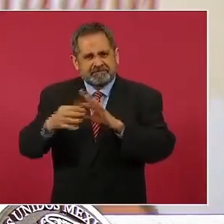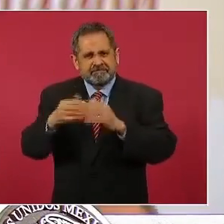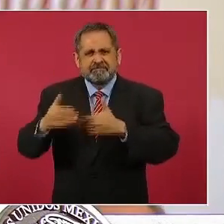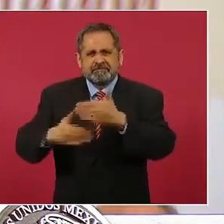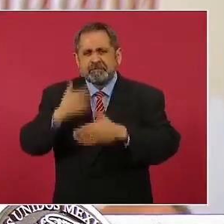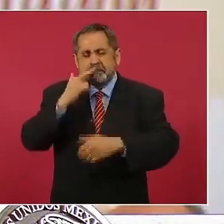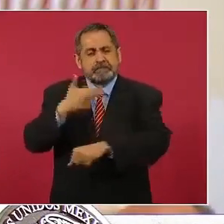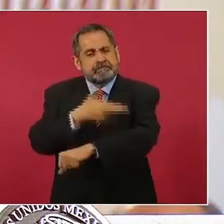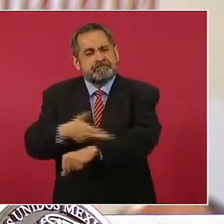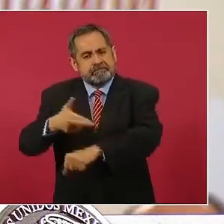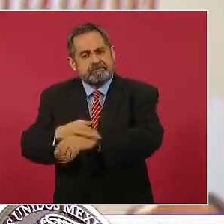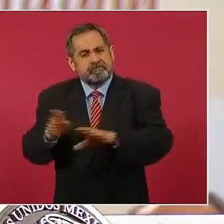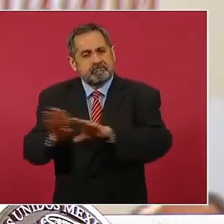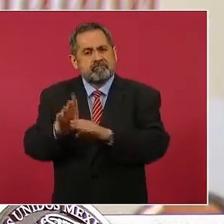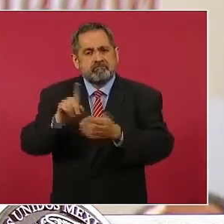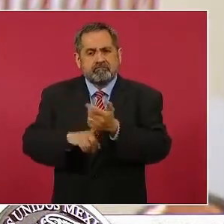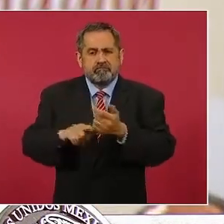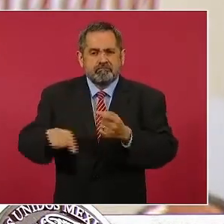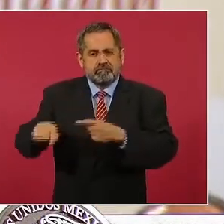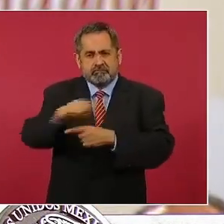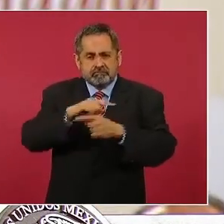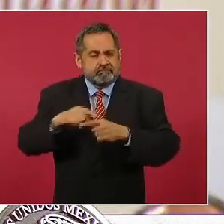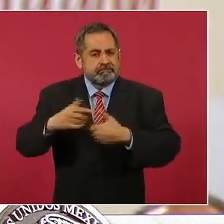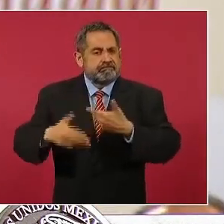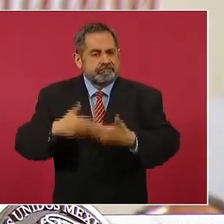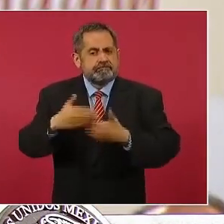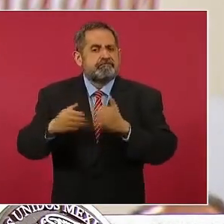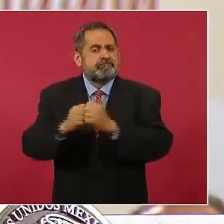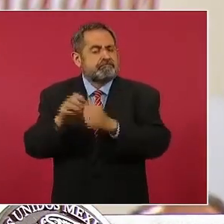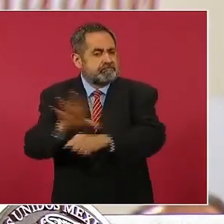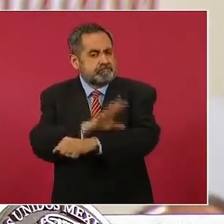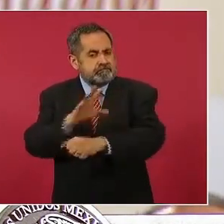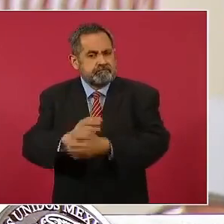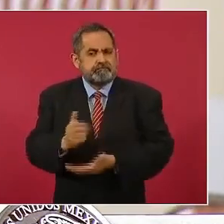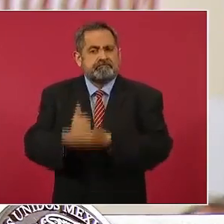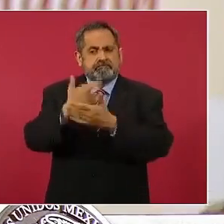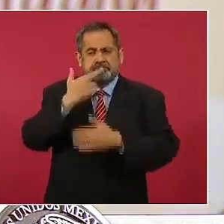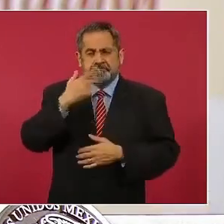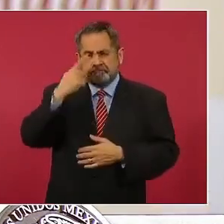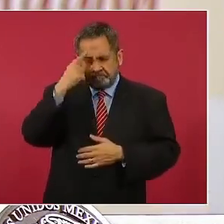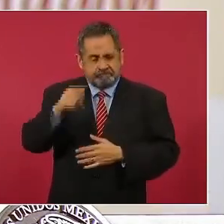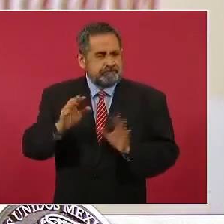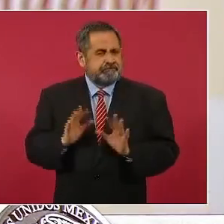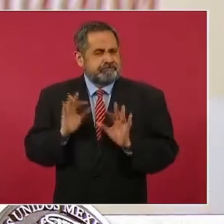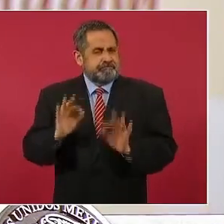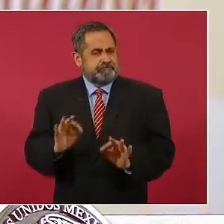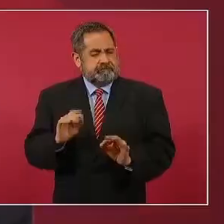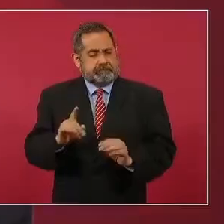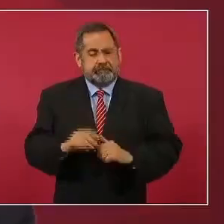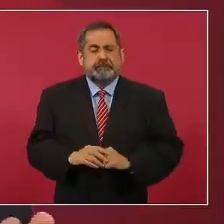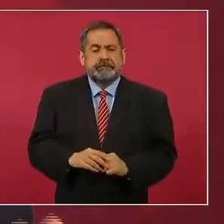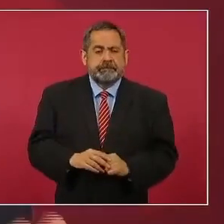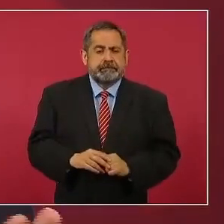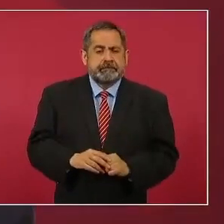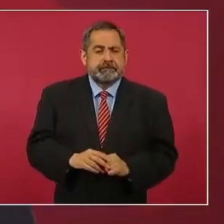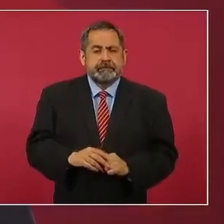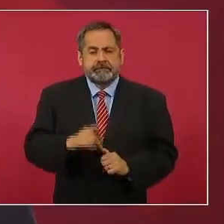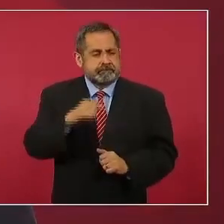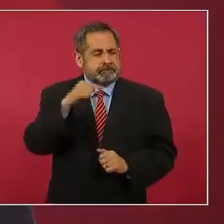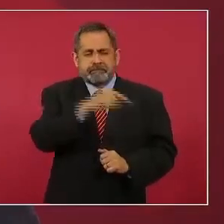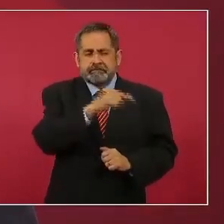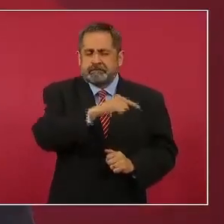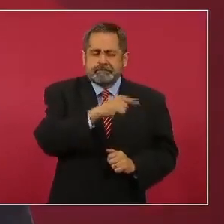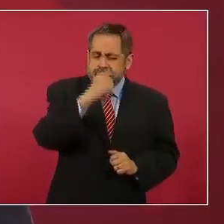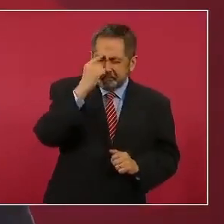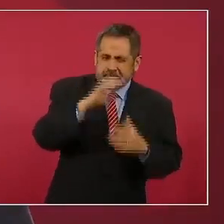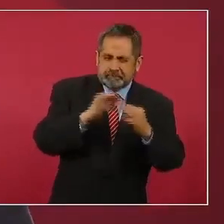poder estar en condiciones que en el sector energético, en materia eléctrica, tengamos las mejores condiciones. Y la campaña es así de